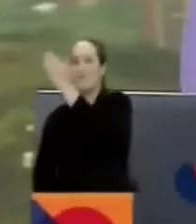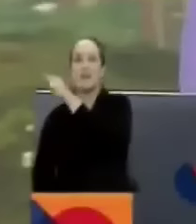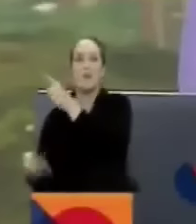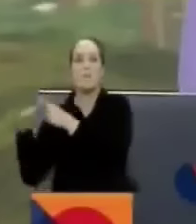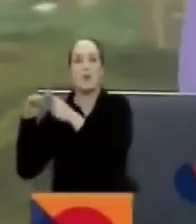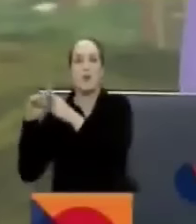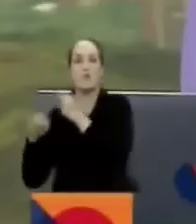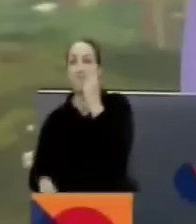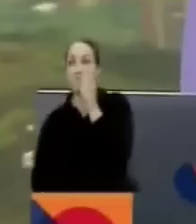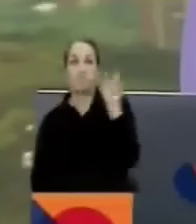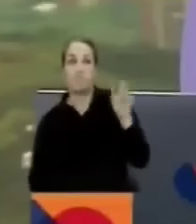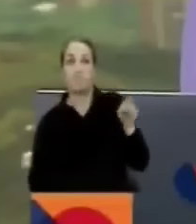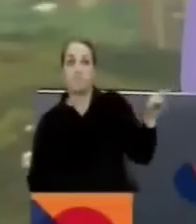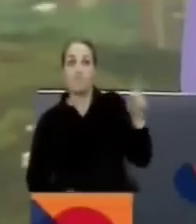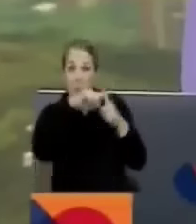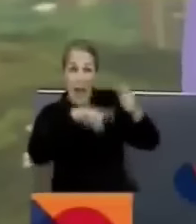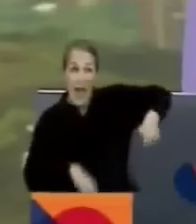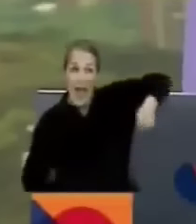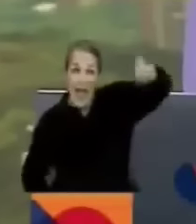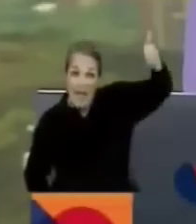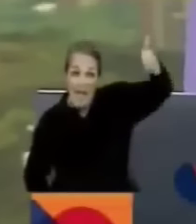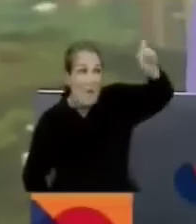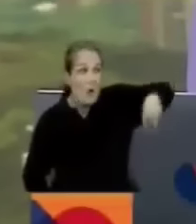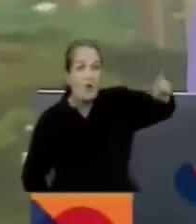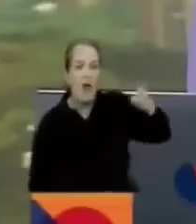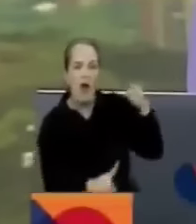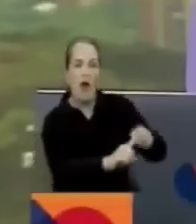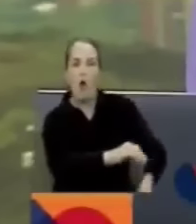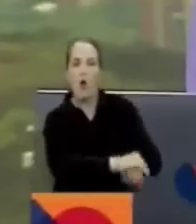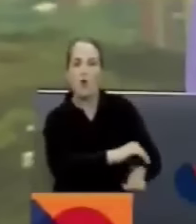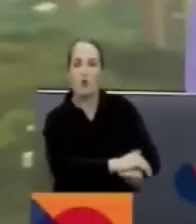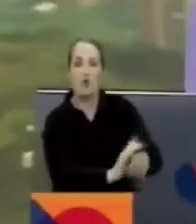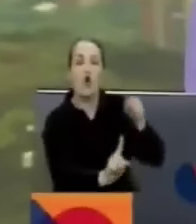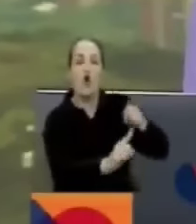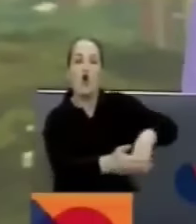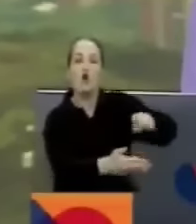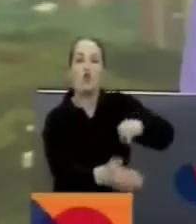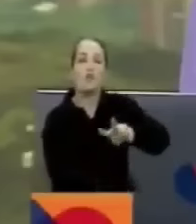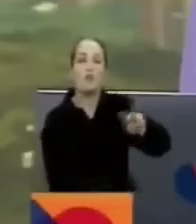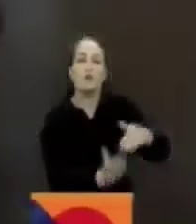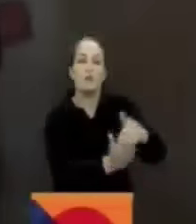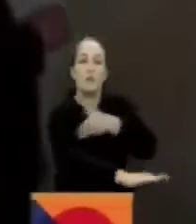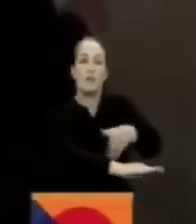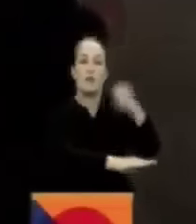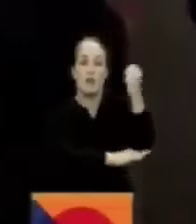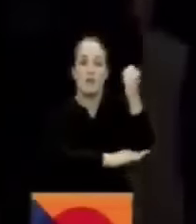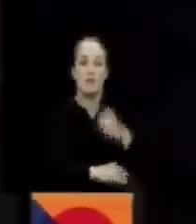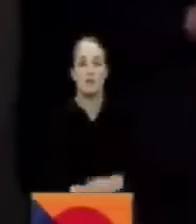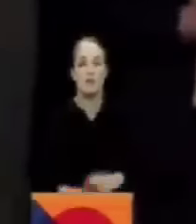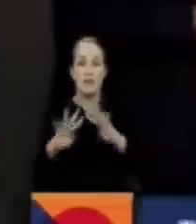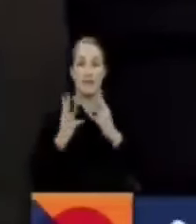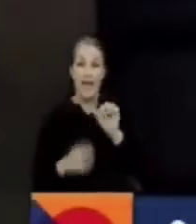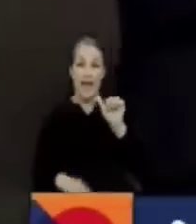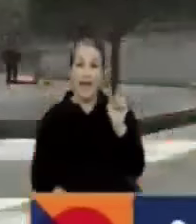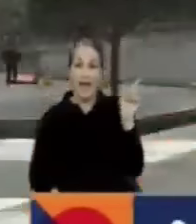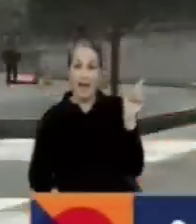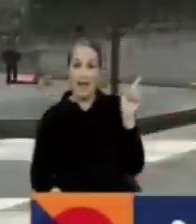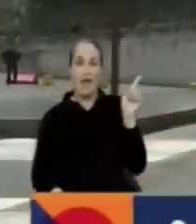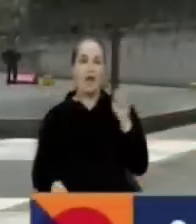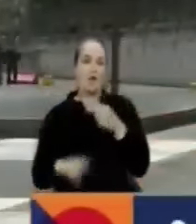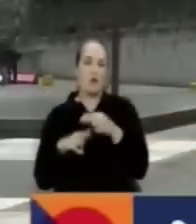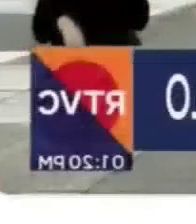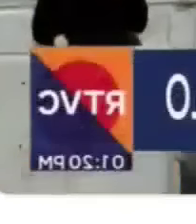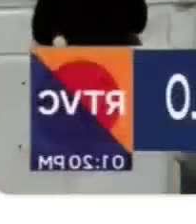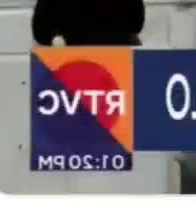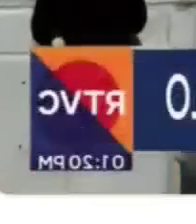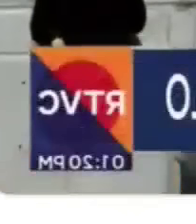la jefe del ente de control habría entregado a dedo un contrato por más de 22 mil millones de pesos. La senadora Esmeralda Hernández radicó ante la Fiscalía